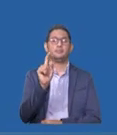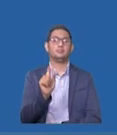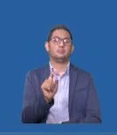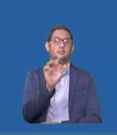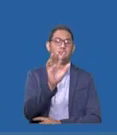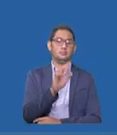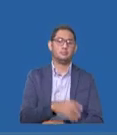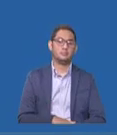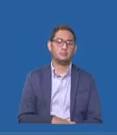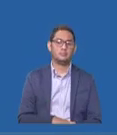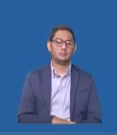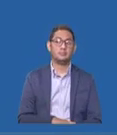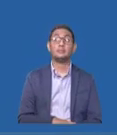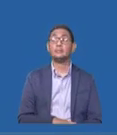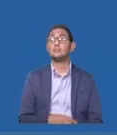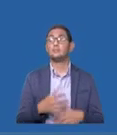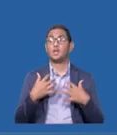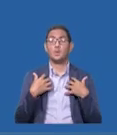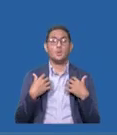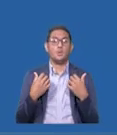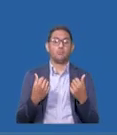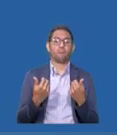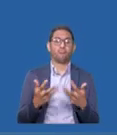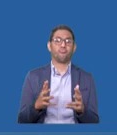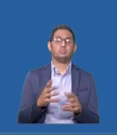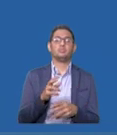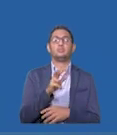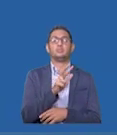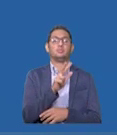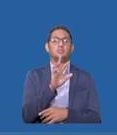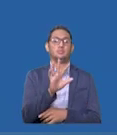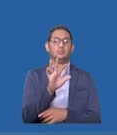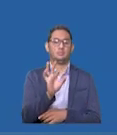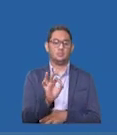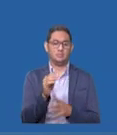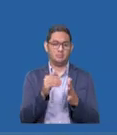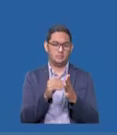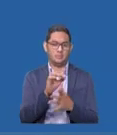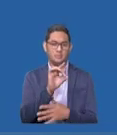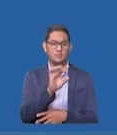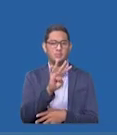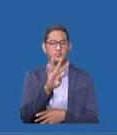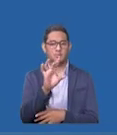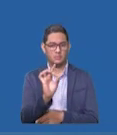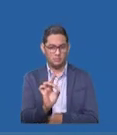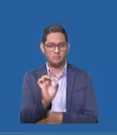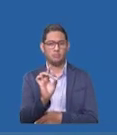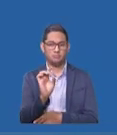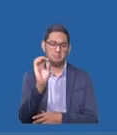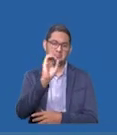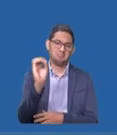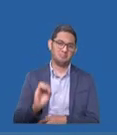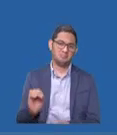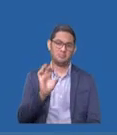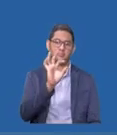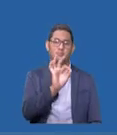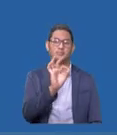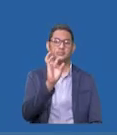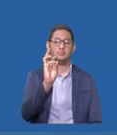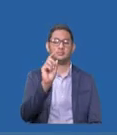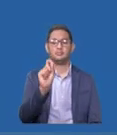ciento y el total de recuperados 359 mil 848 o sea el